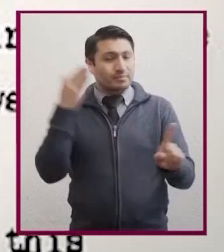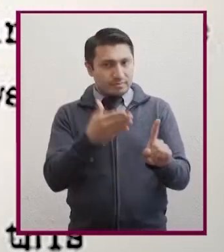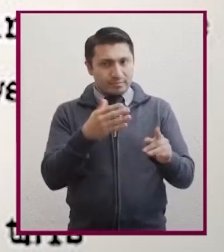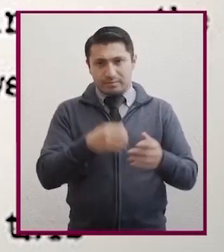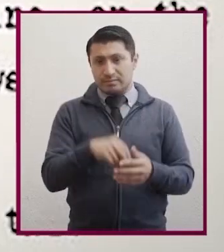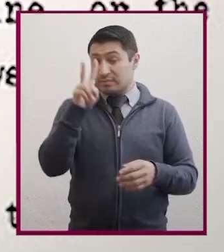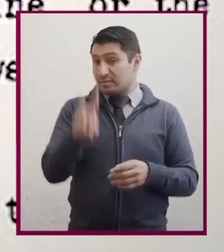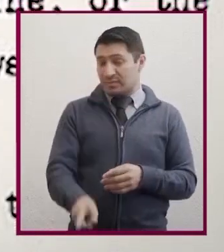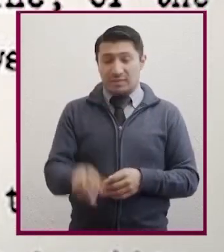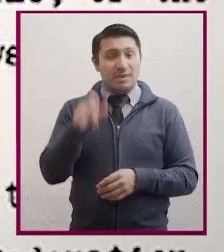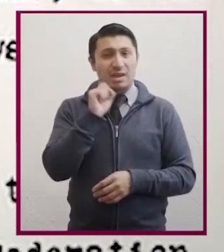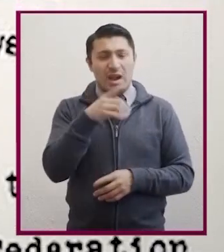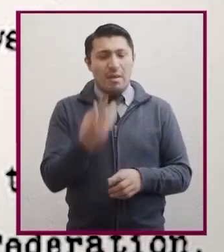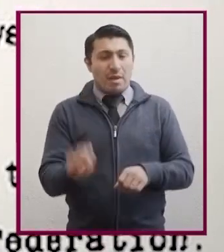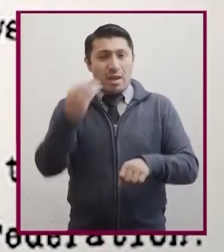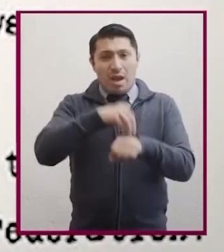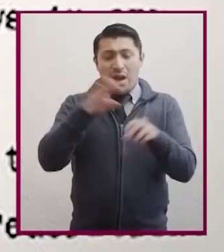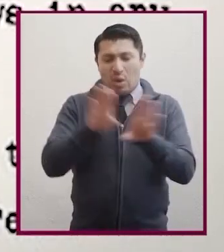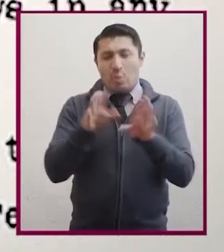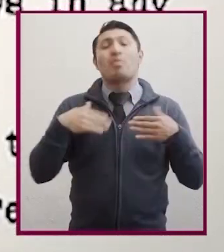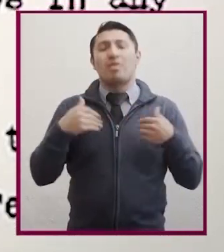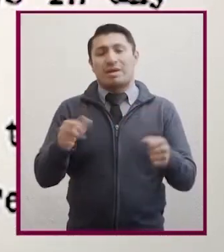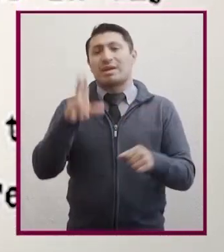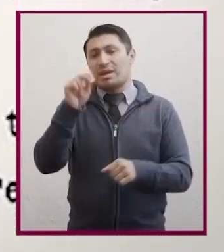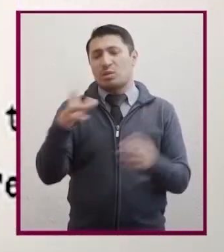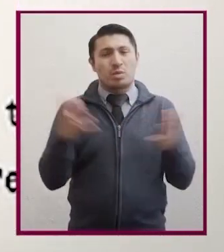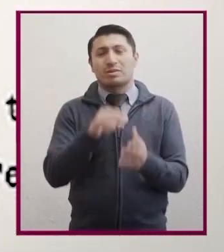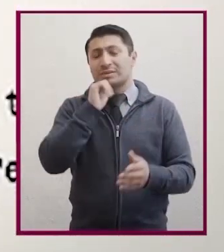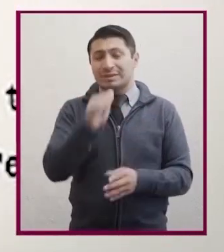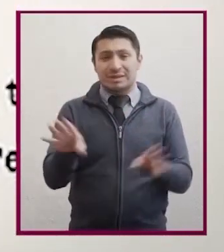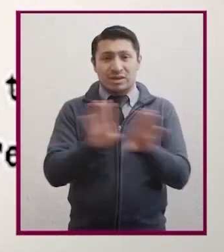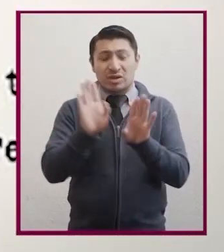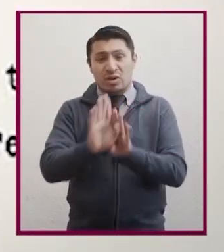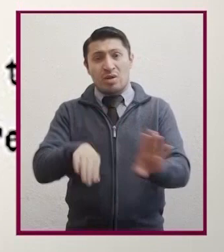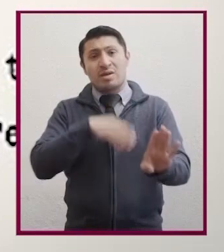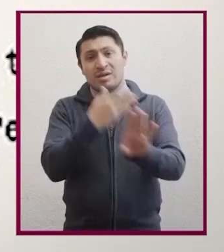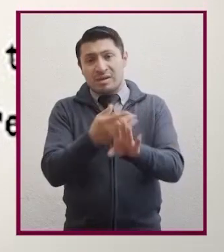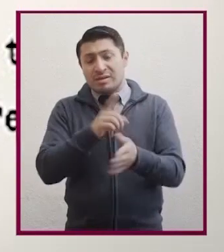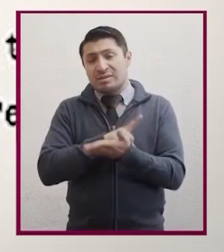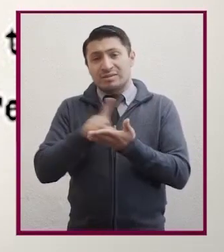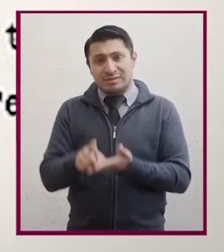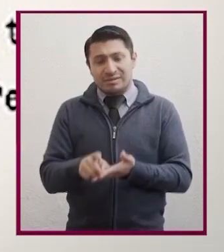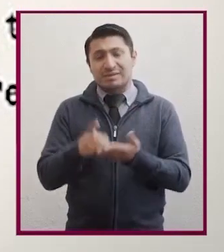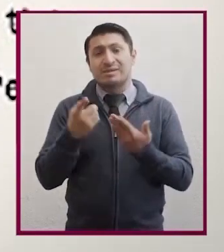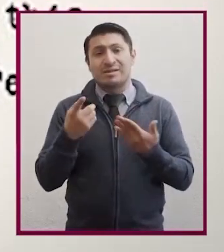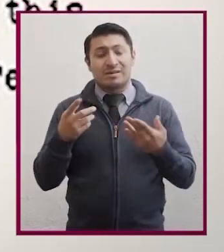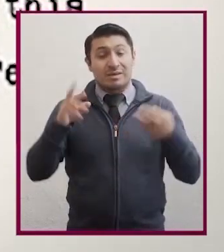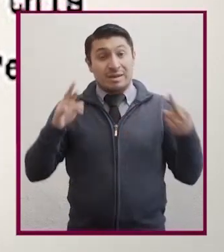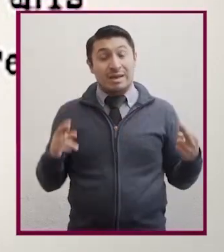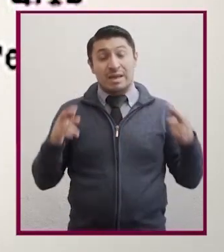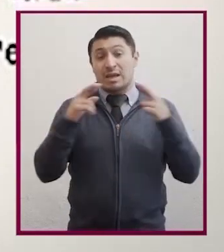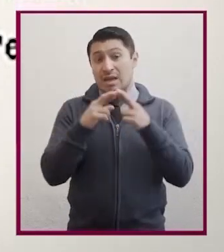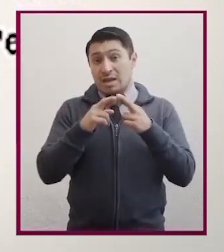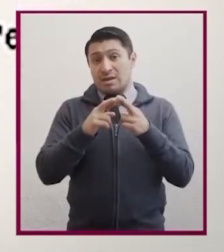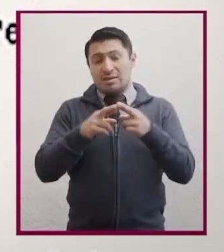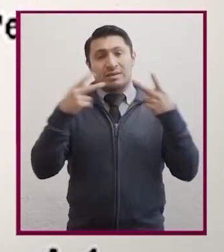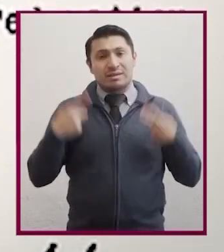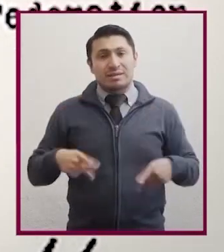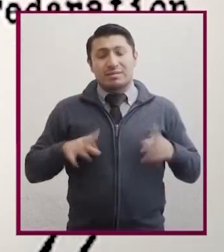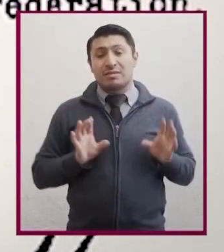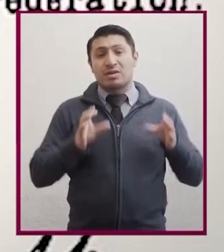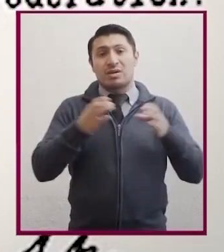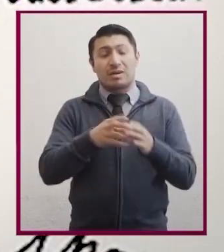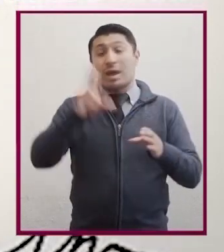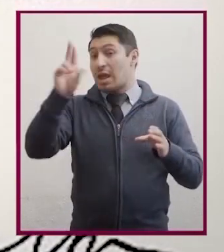objetivo. También agregaba que se entiende que no se hará nada que pueda perjudicar los derechos civiles y religiosos de las